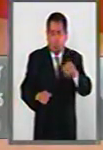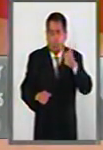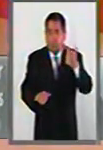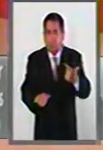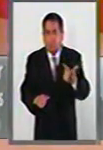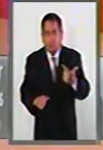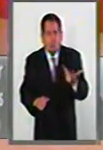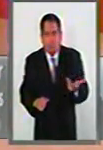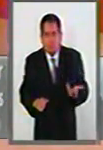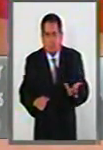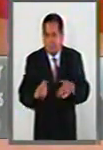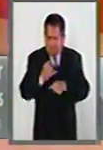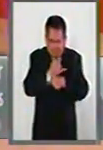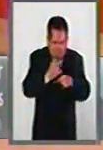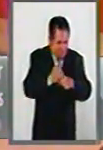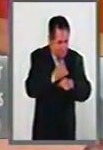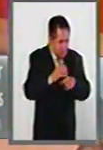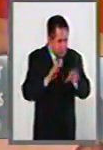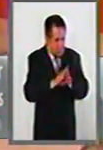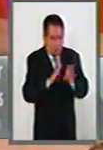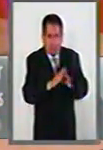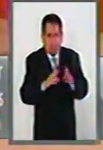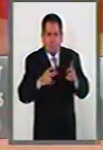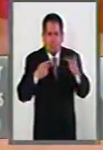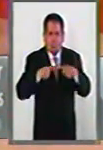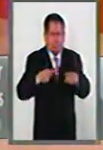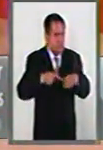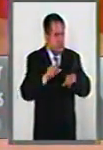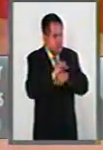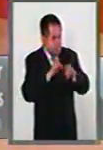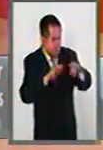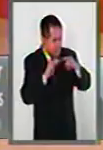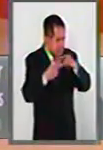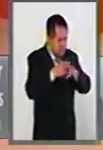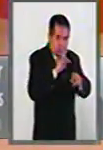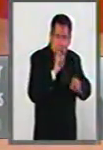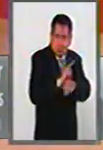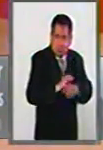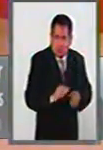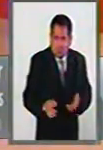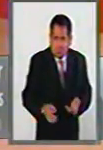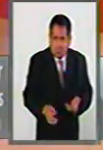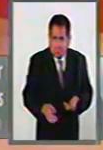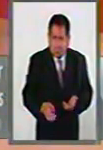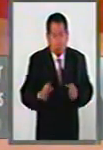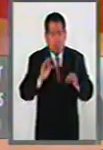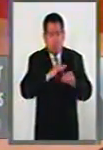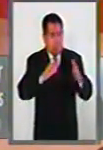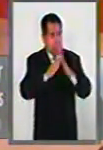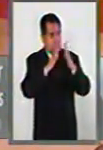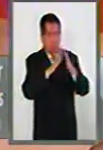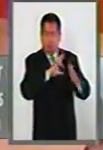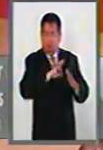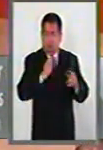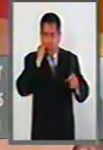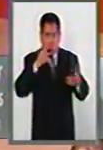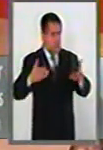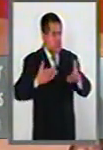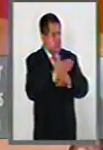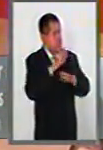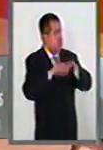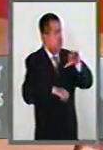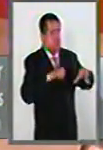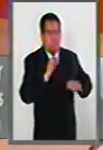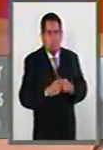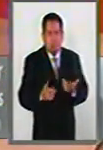247, la inspección de personas y vehículos. Puede haber cateos a domicilios particulares, ¿eh?